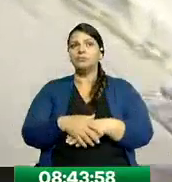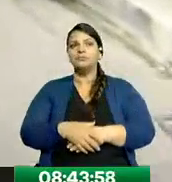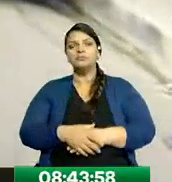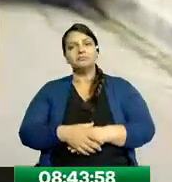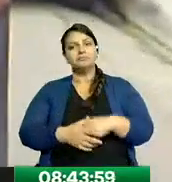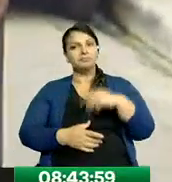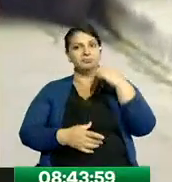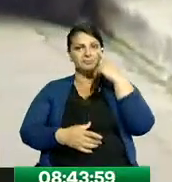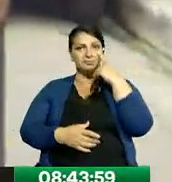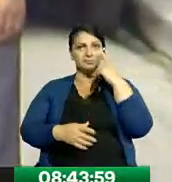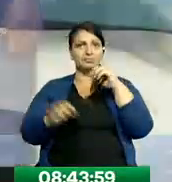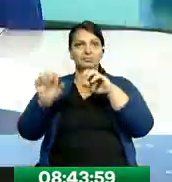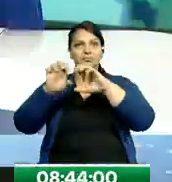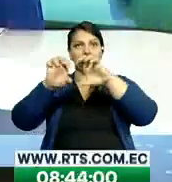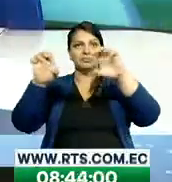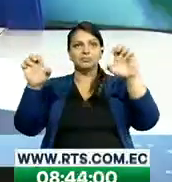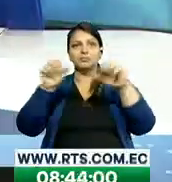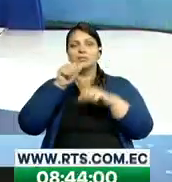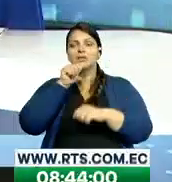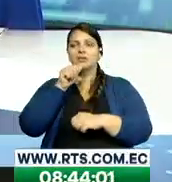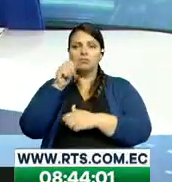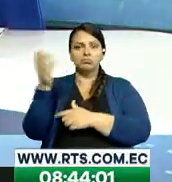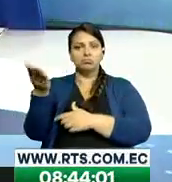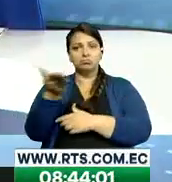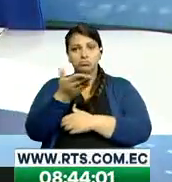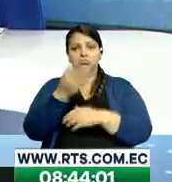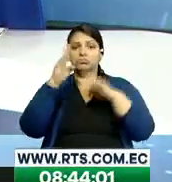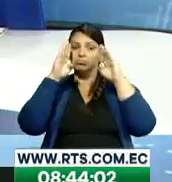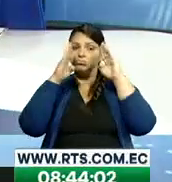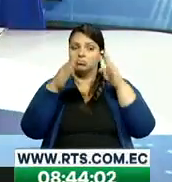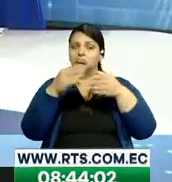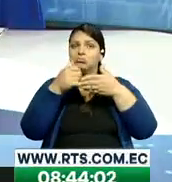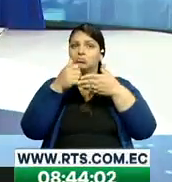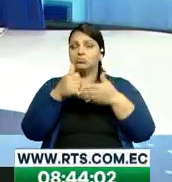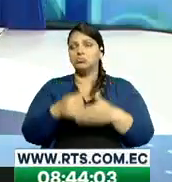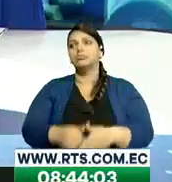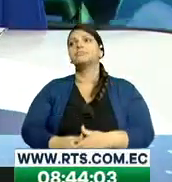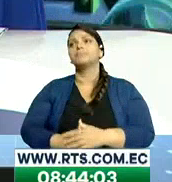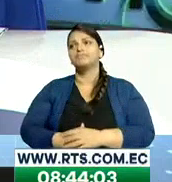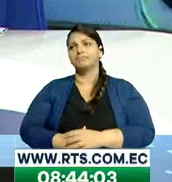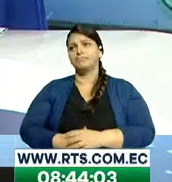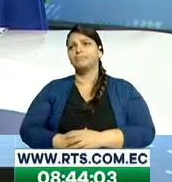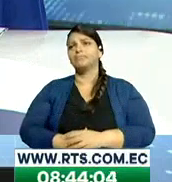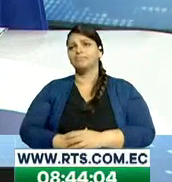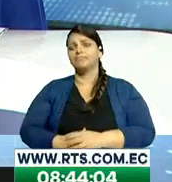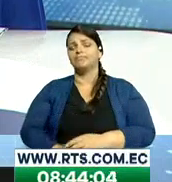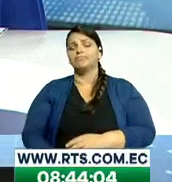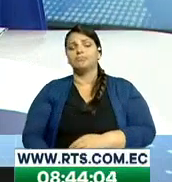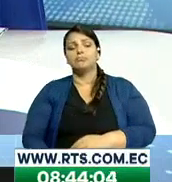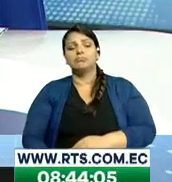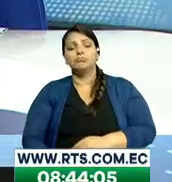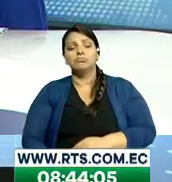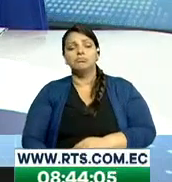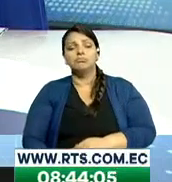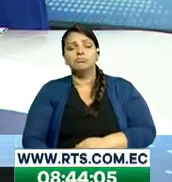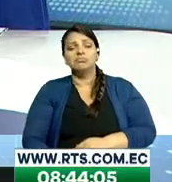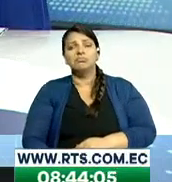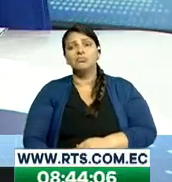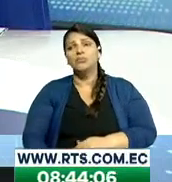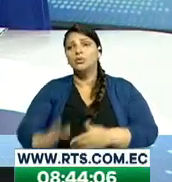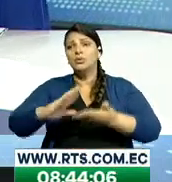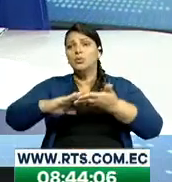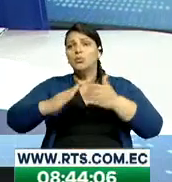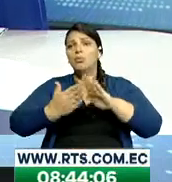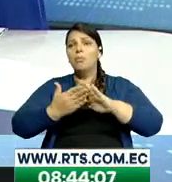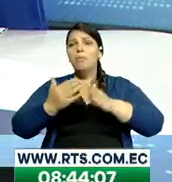enlace tener una respuesta para este sector. Esperemos que así sea, confiamos en que así será, mi querida Pili, por el bien de esa comunidad,